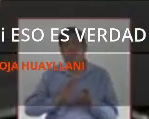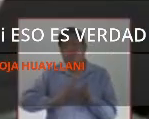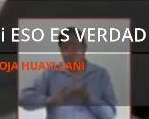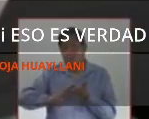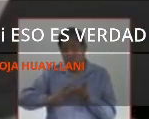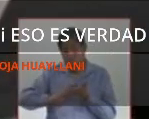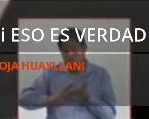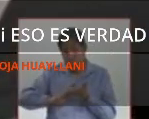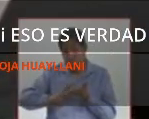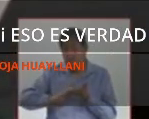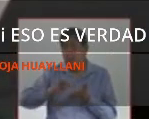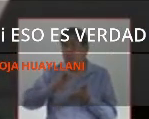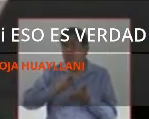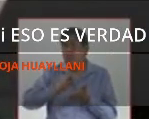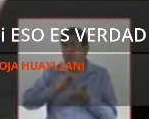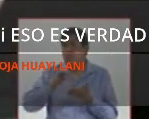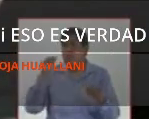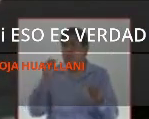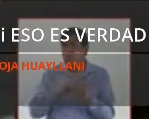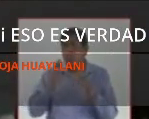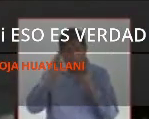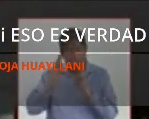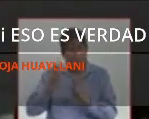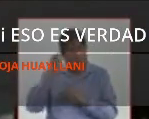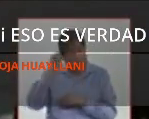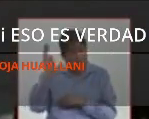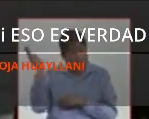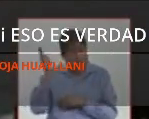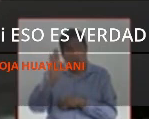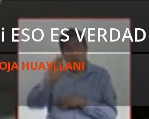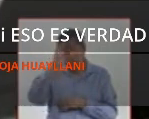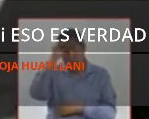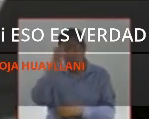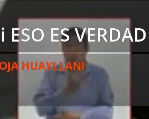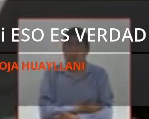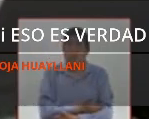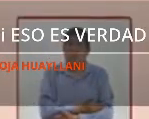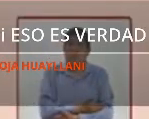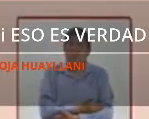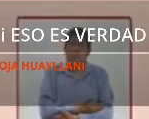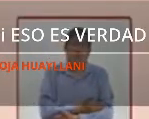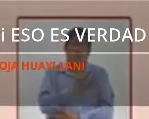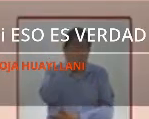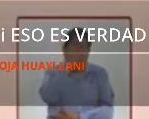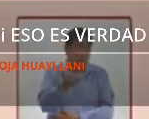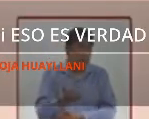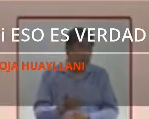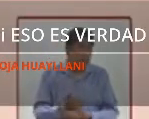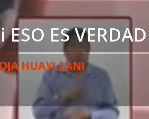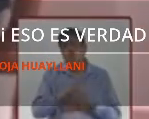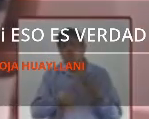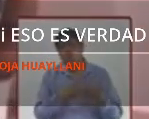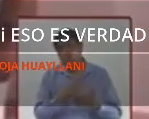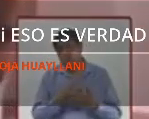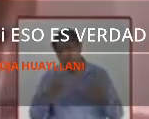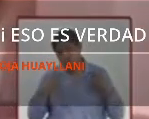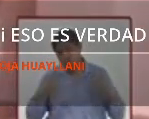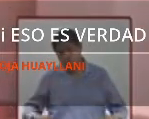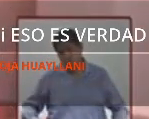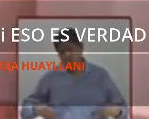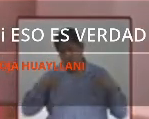si le he faltado el respeto a él y a su hijo, porque todos somos